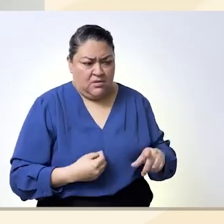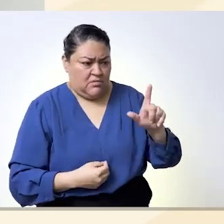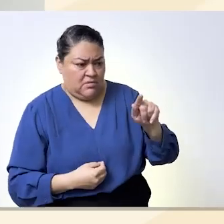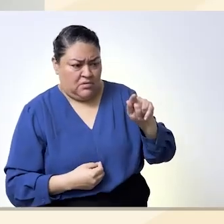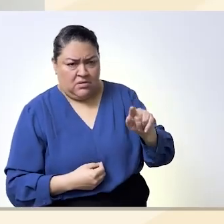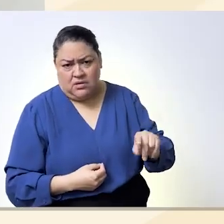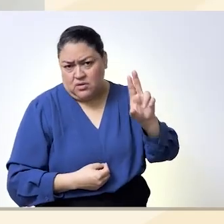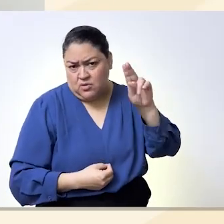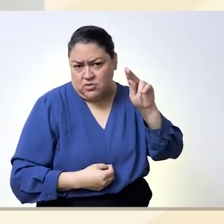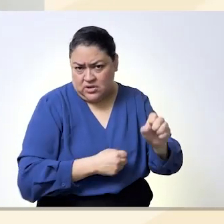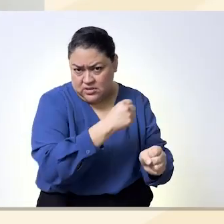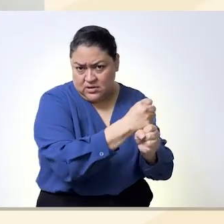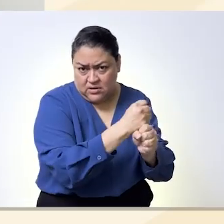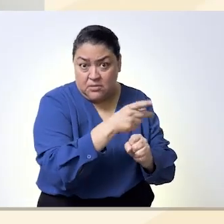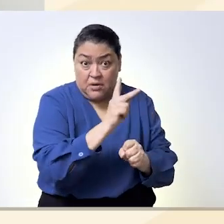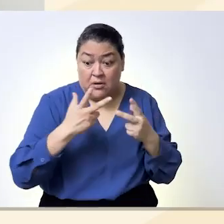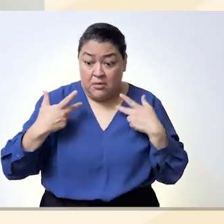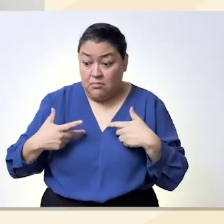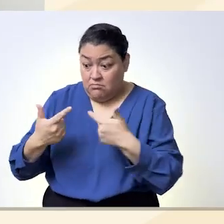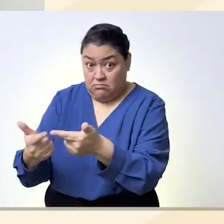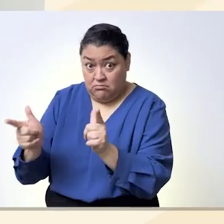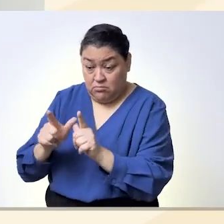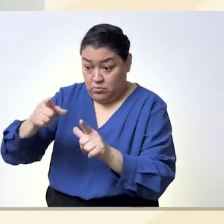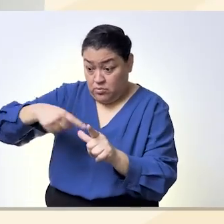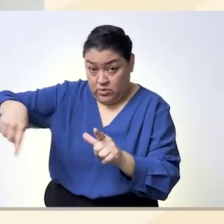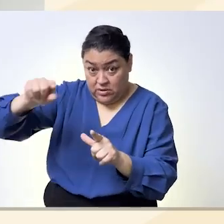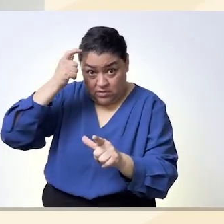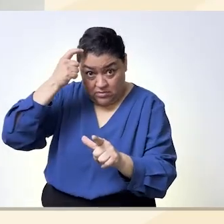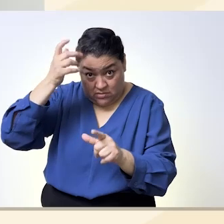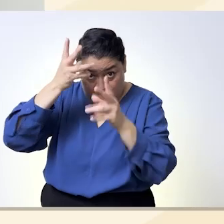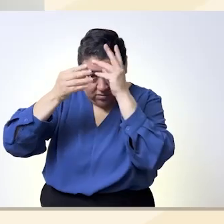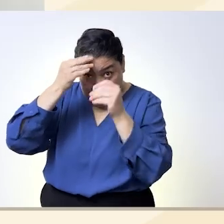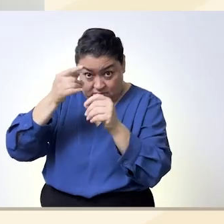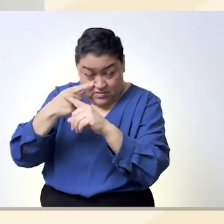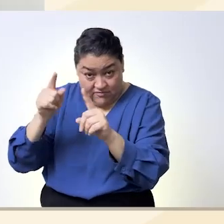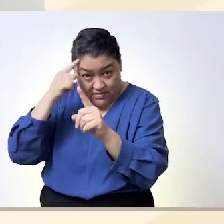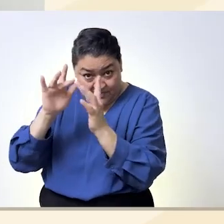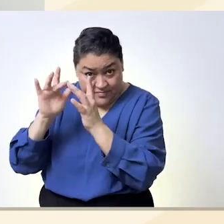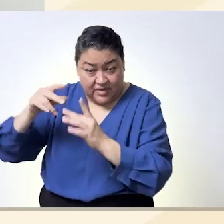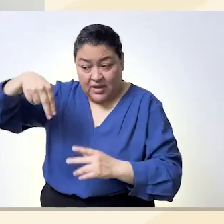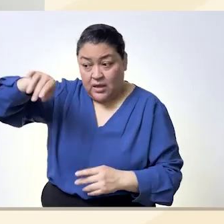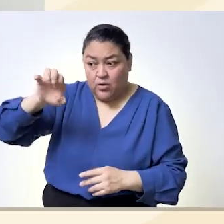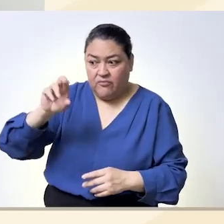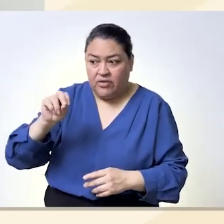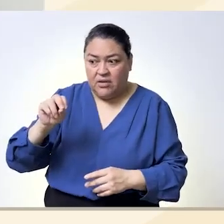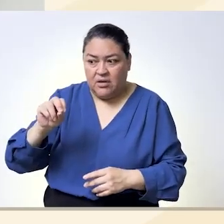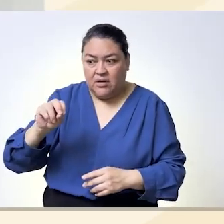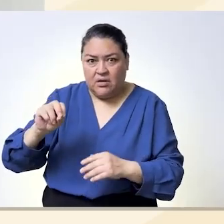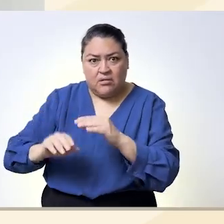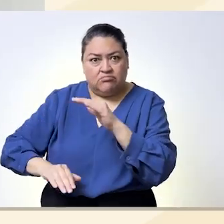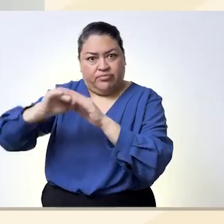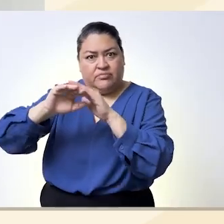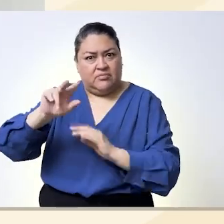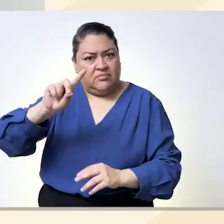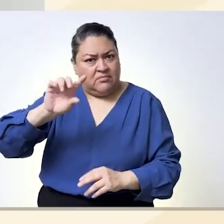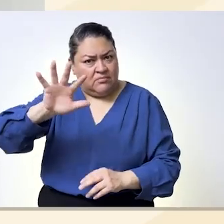la movilización? ¿Cómo está esta rebeldía? Porque igual ahorita en unos minutitos que nos da oportunidad, vamos a hablar que no todo el mundo